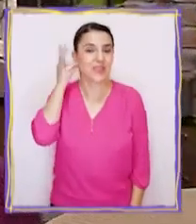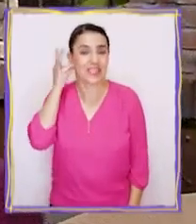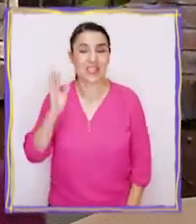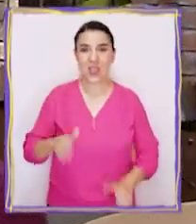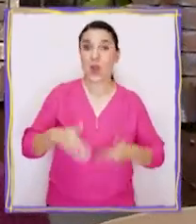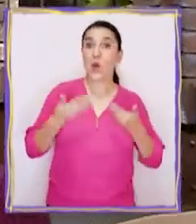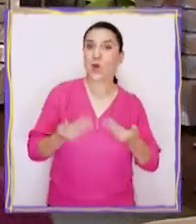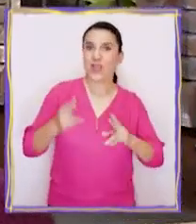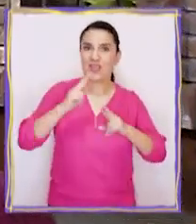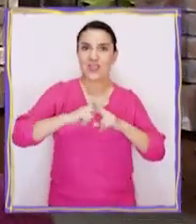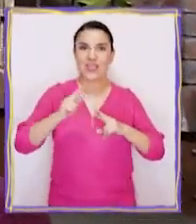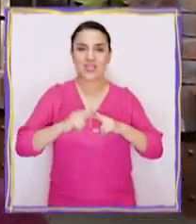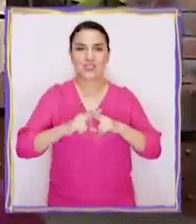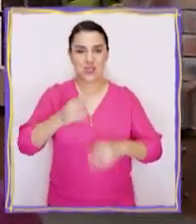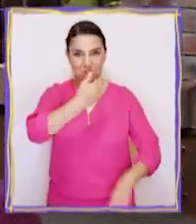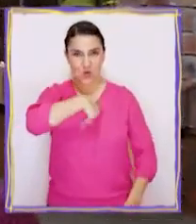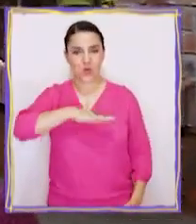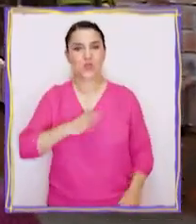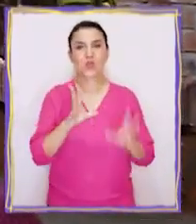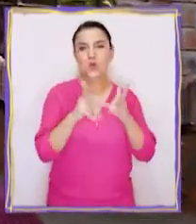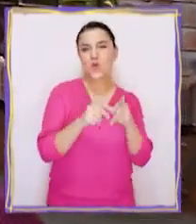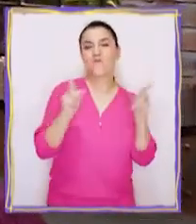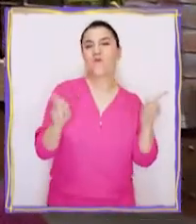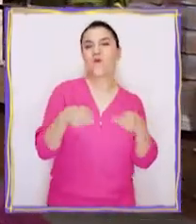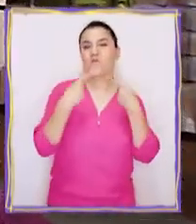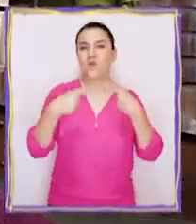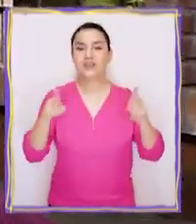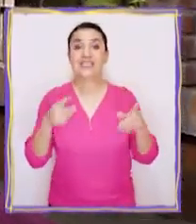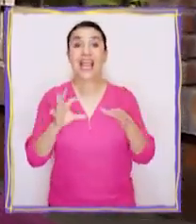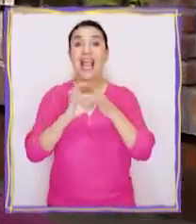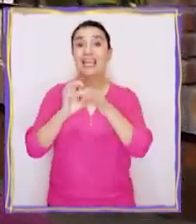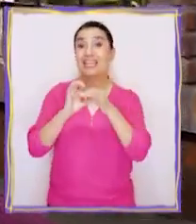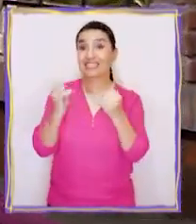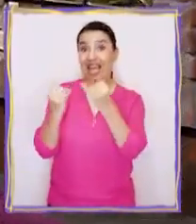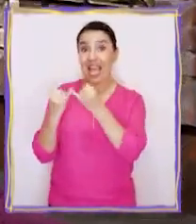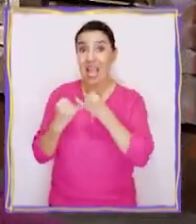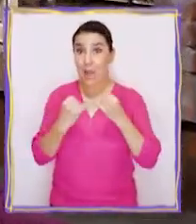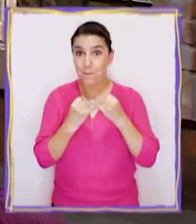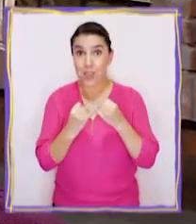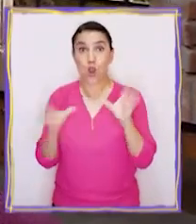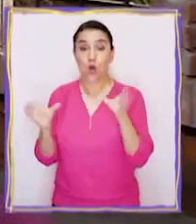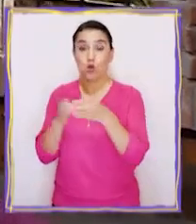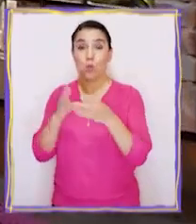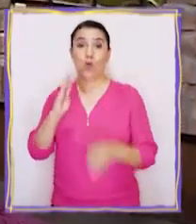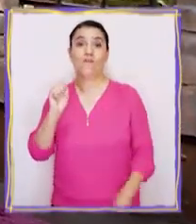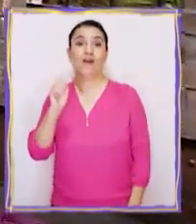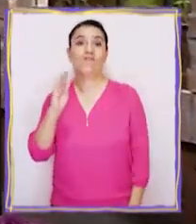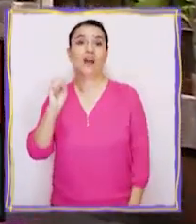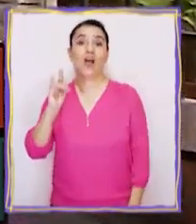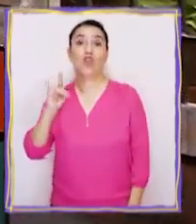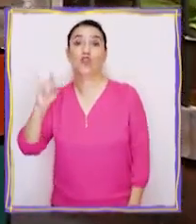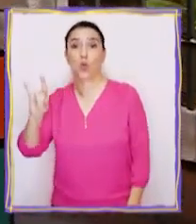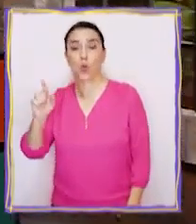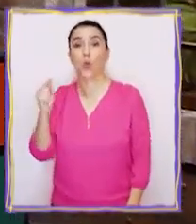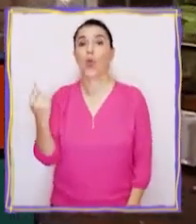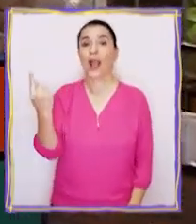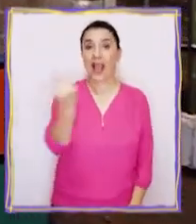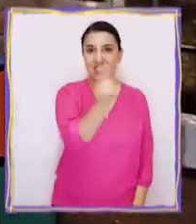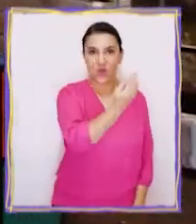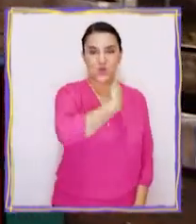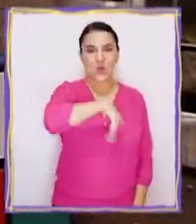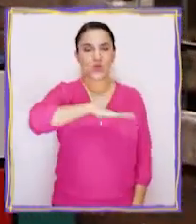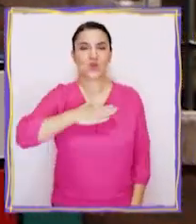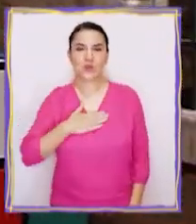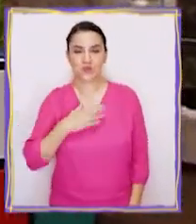Niños, niñas, hoy creamos nuestro propio club musical, donde gracias a los amigos de Babadook nos dimos cuenta que cada